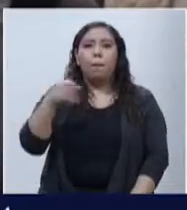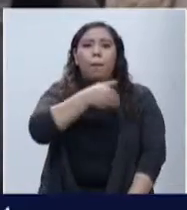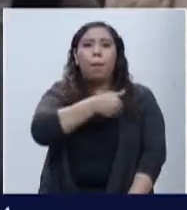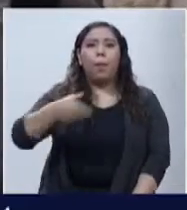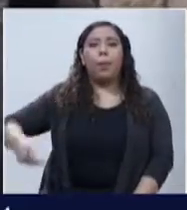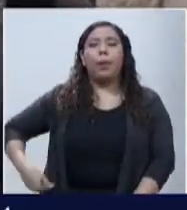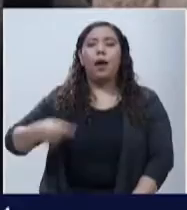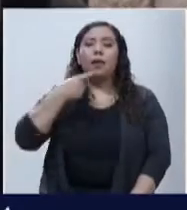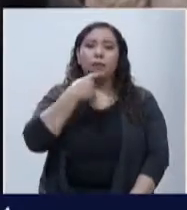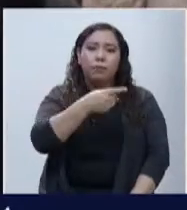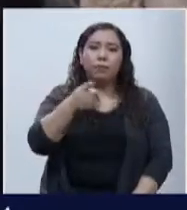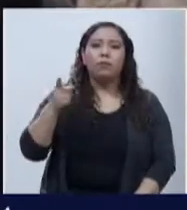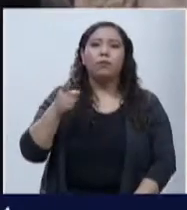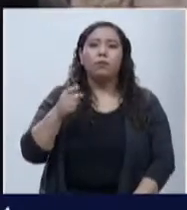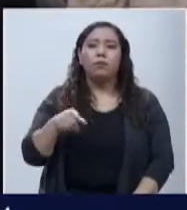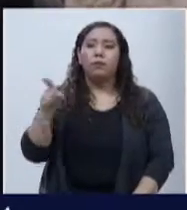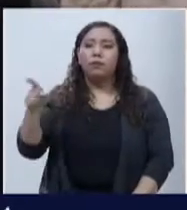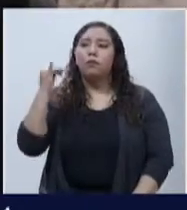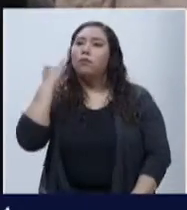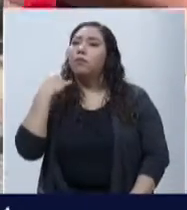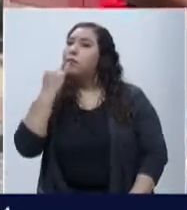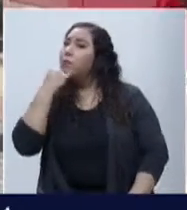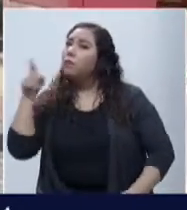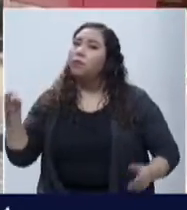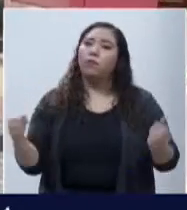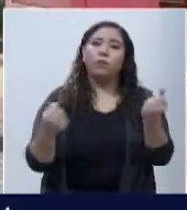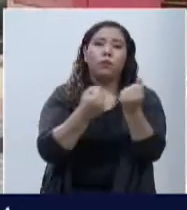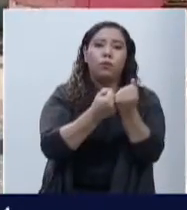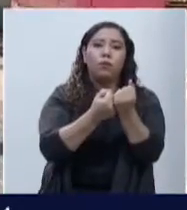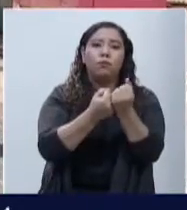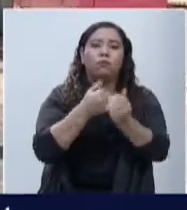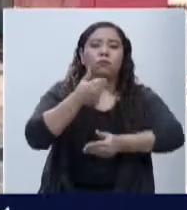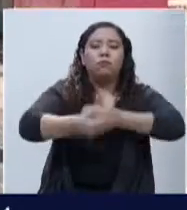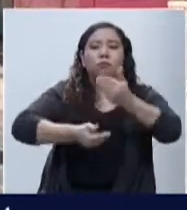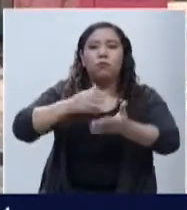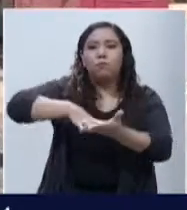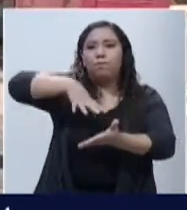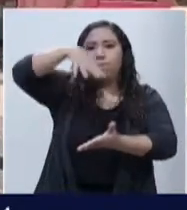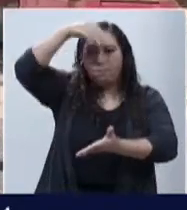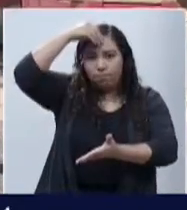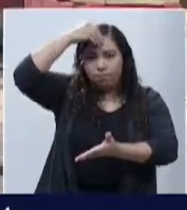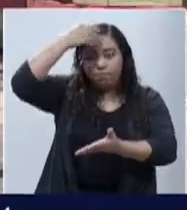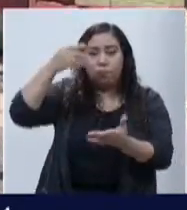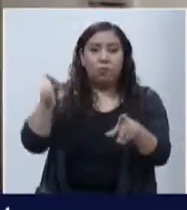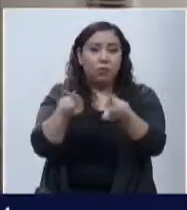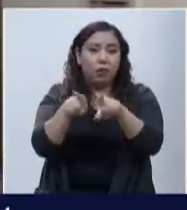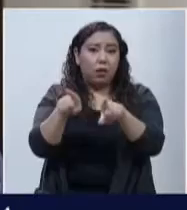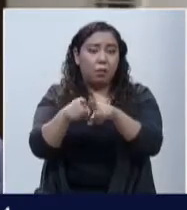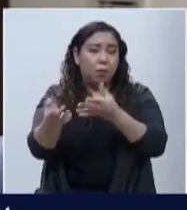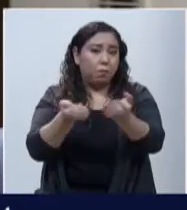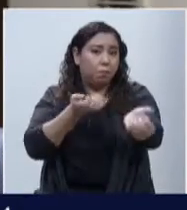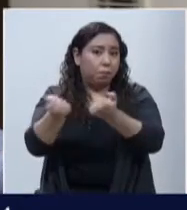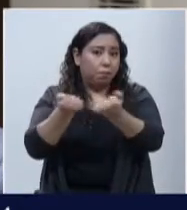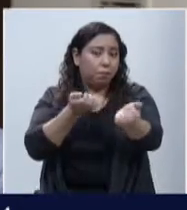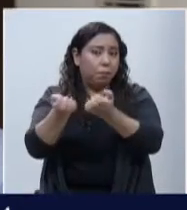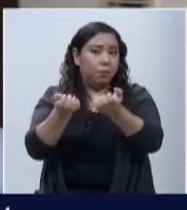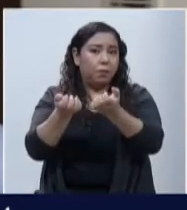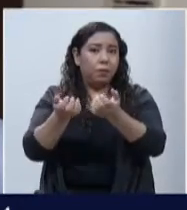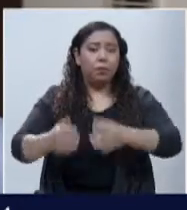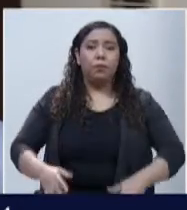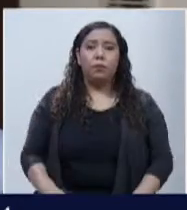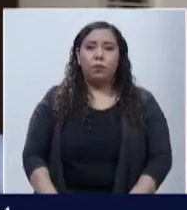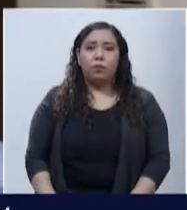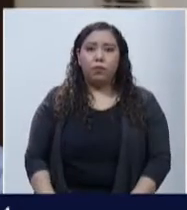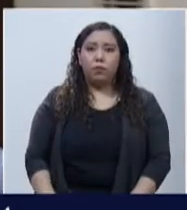disposición de honduras para el desarrollo del país mediante procesos de aprendizaje e inversión y quiero que también la